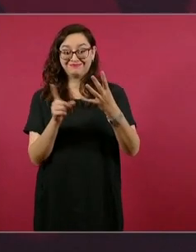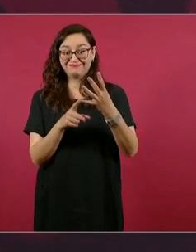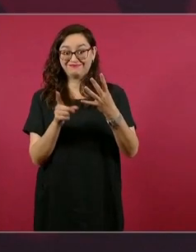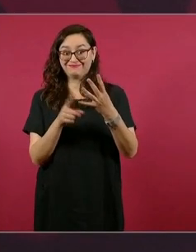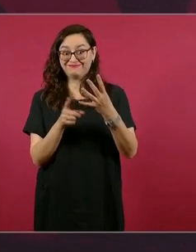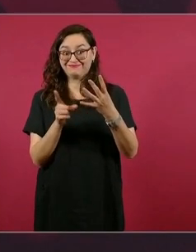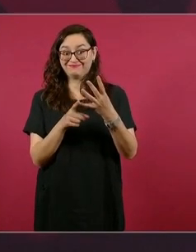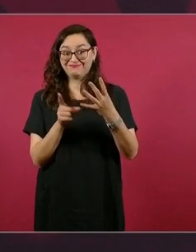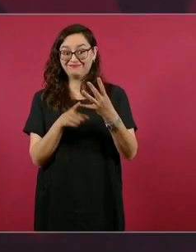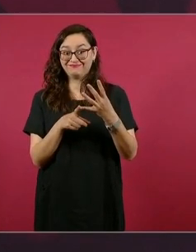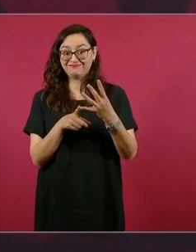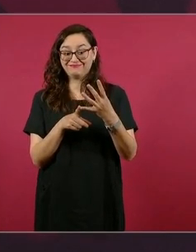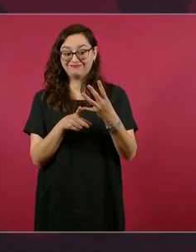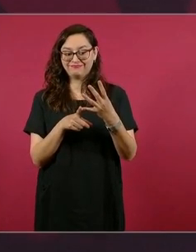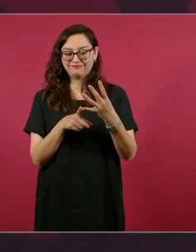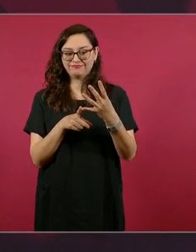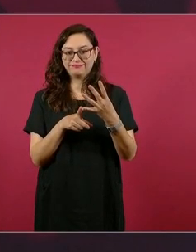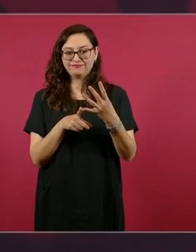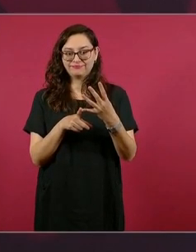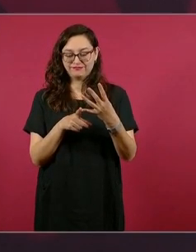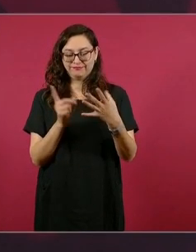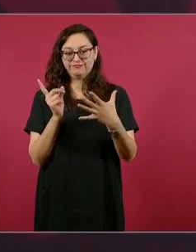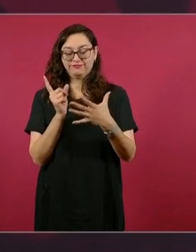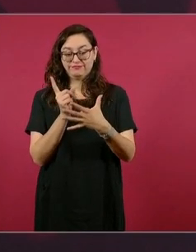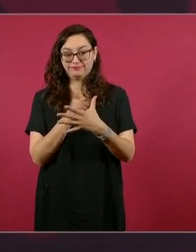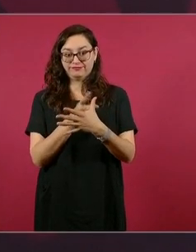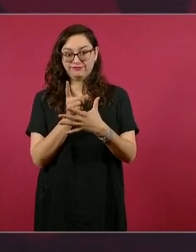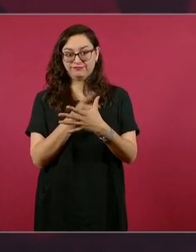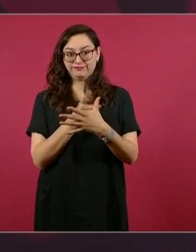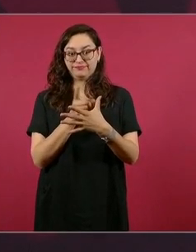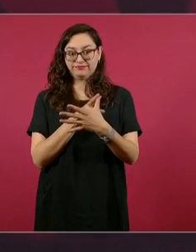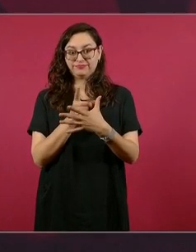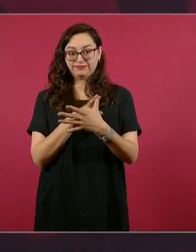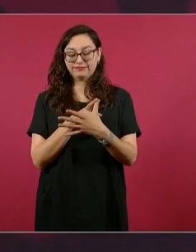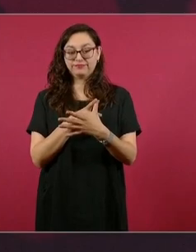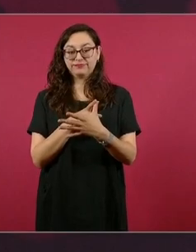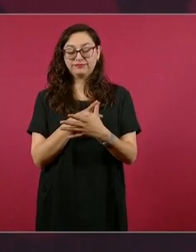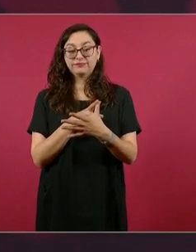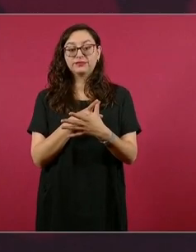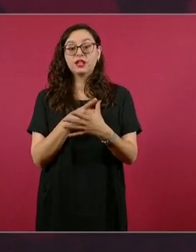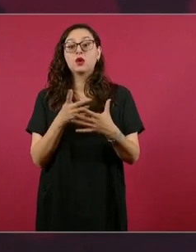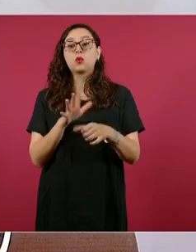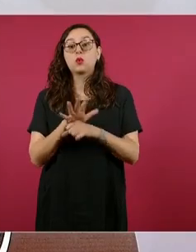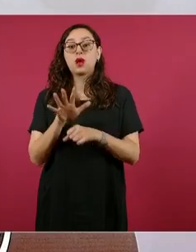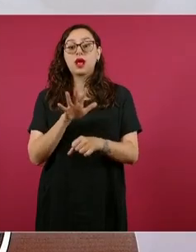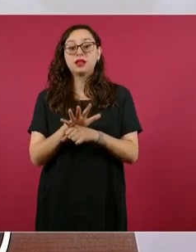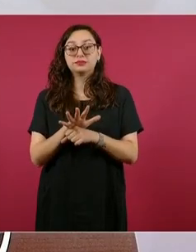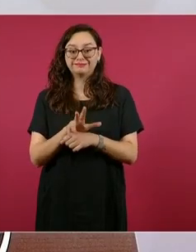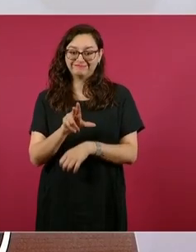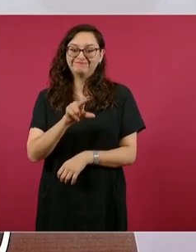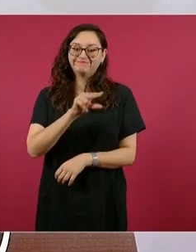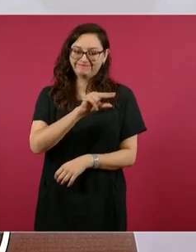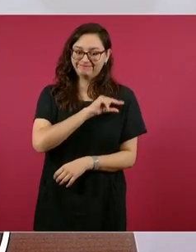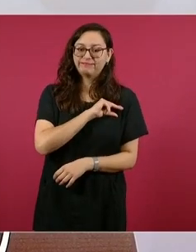importantísimo para lograr el progreso y el desarrollo del país es el sector